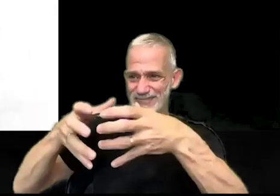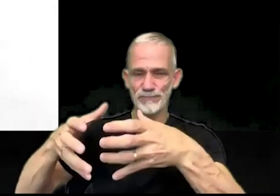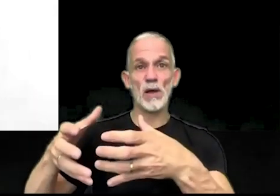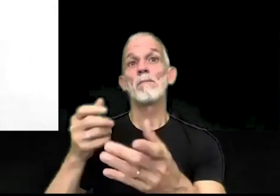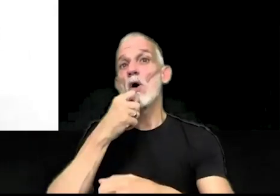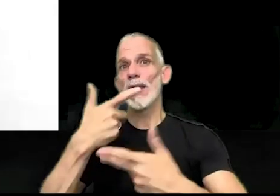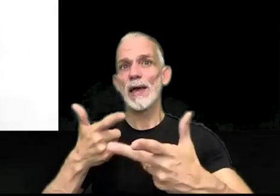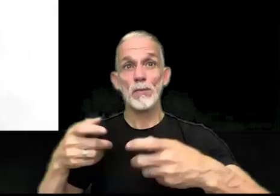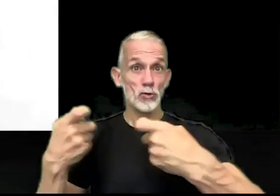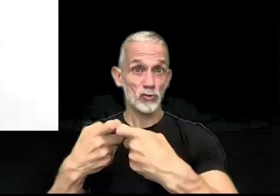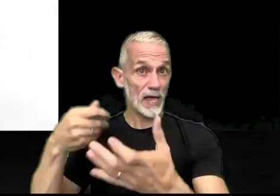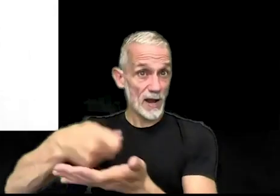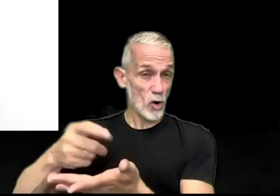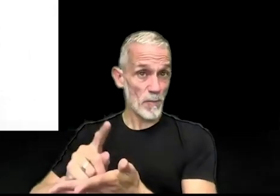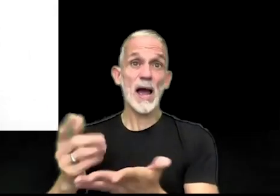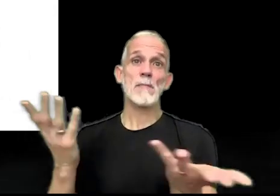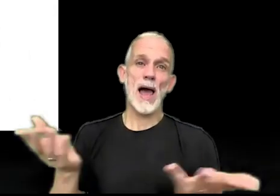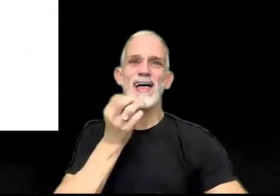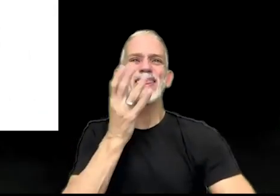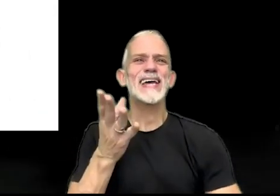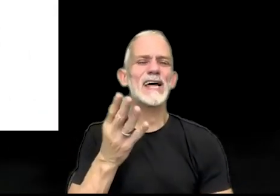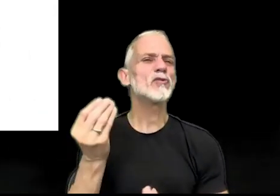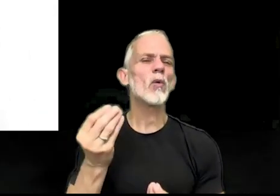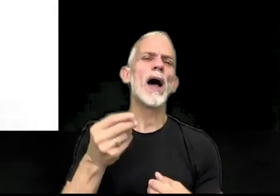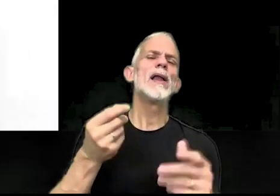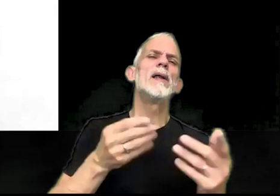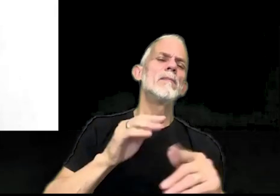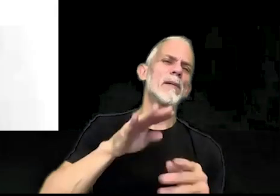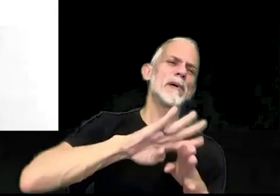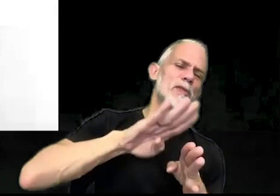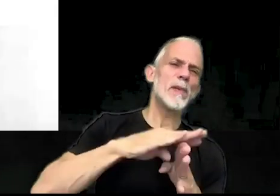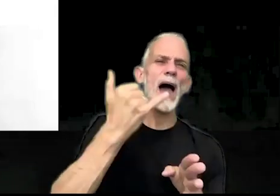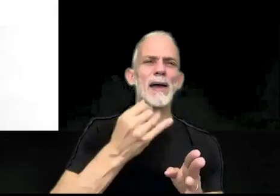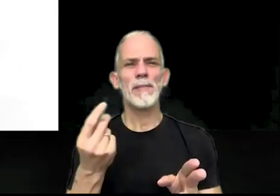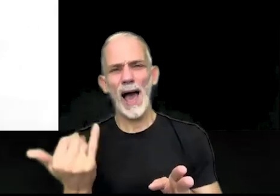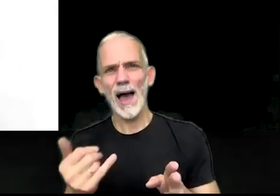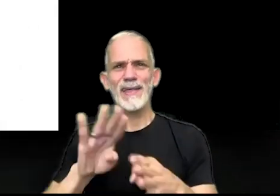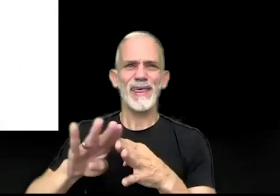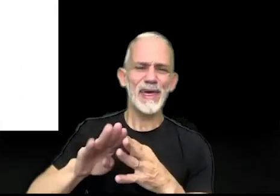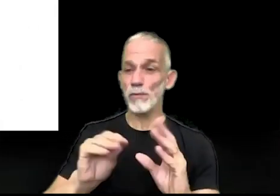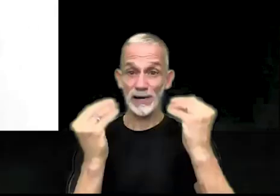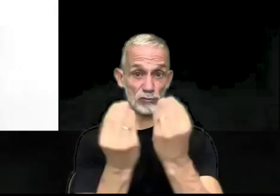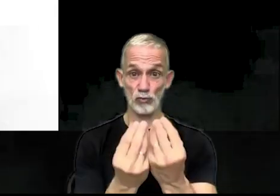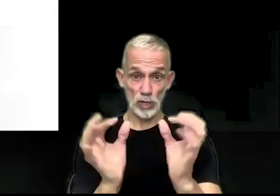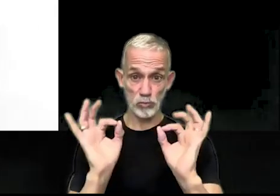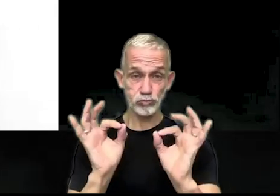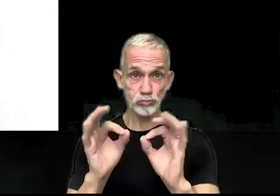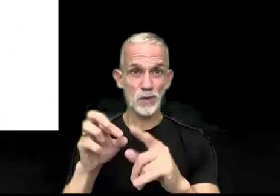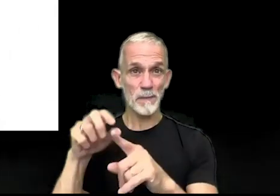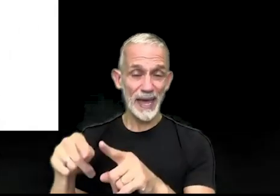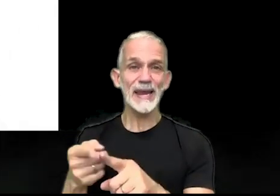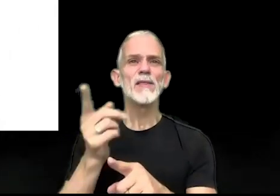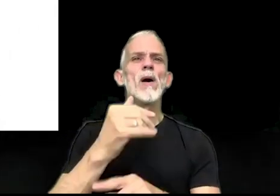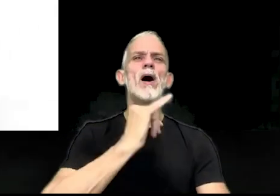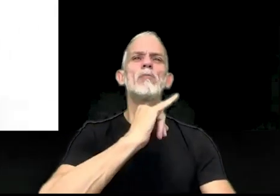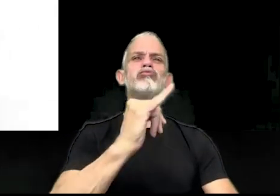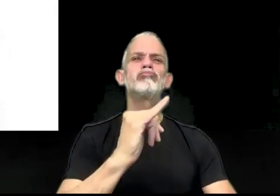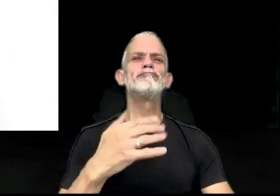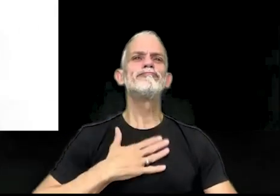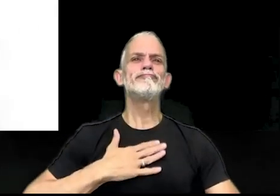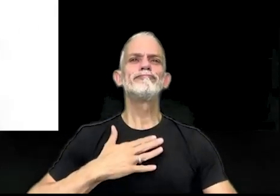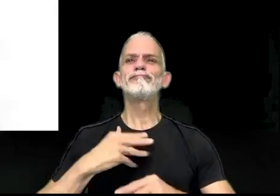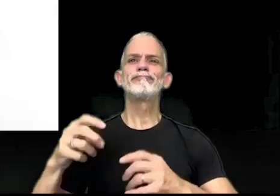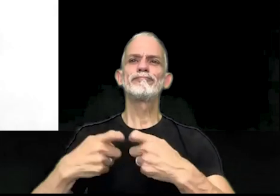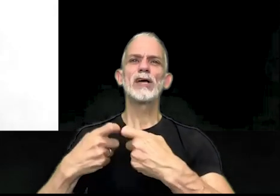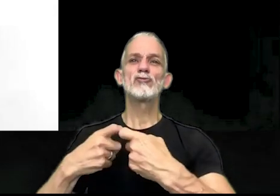de hecho, por ejemplo, voy a declarar el activo, el pasivo, los resultados y luego se denuncia la